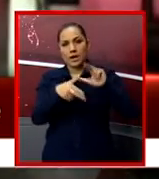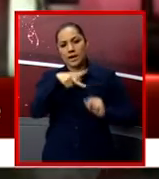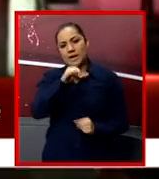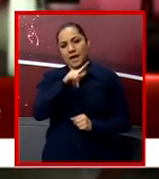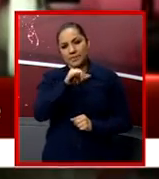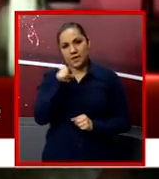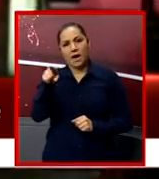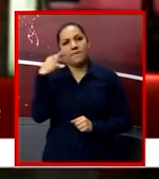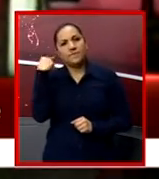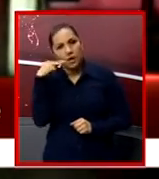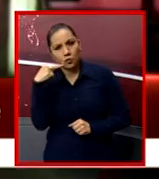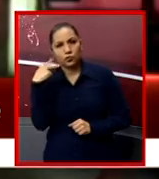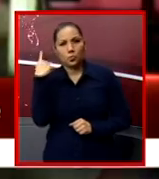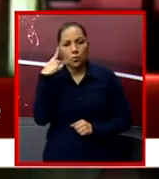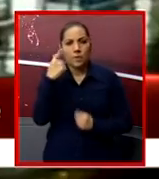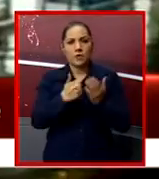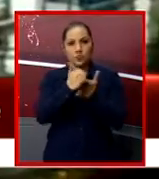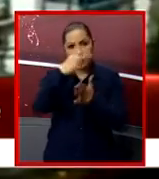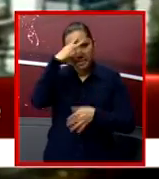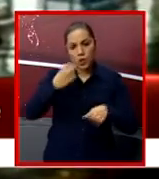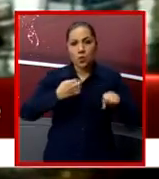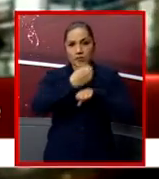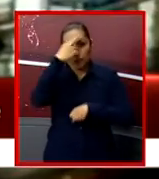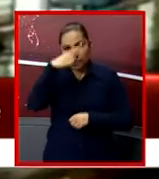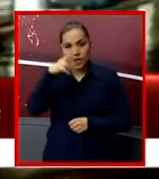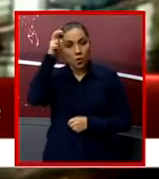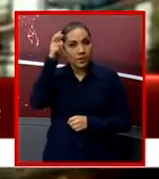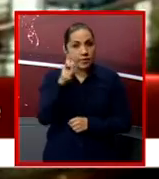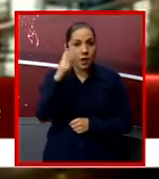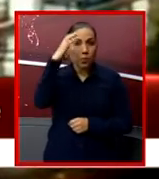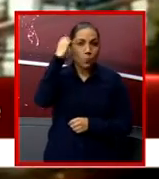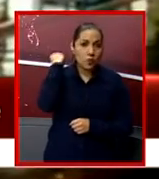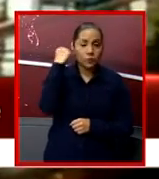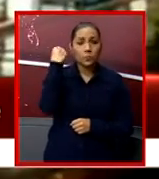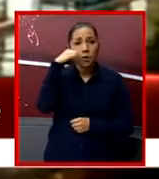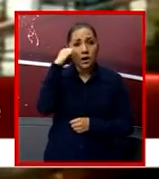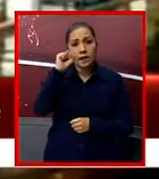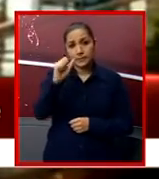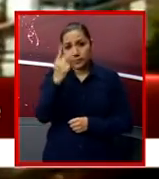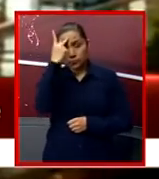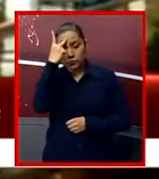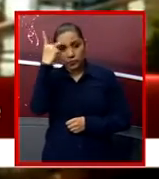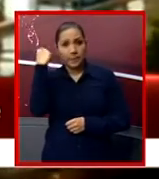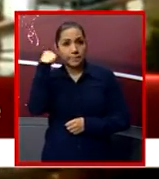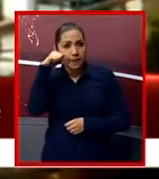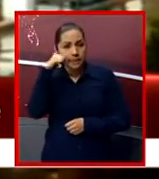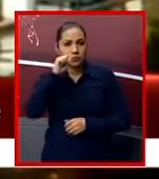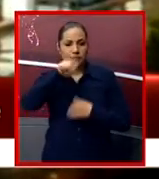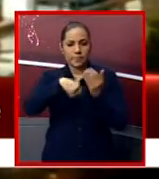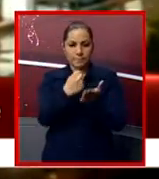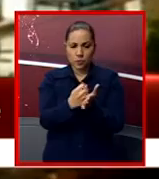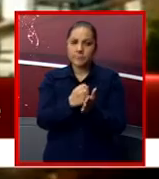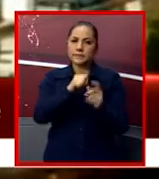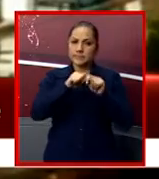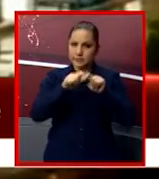Veracruz, Puebla, Ciudad de México, Estado de México, Hidalgo, Morelos, Oaxaca, San Luis Potosí, Tabasco, Tamaulipas y